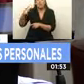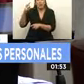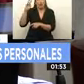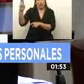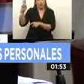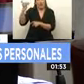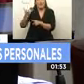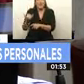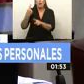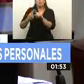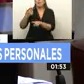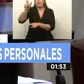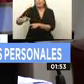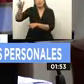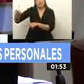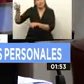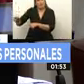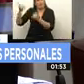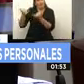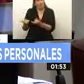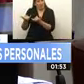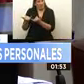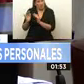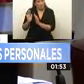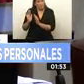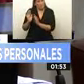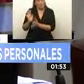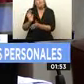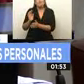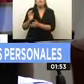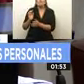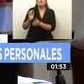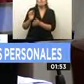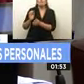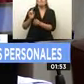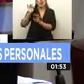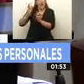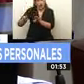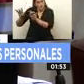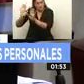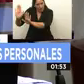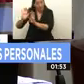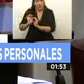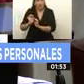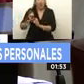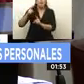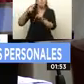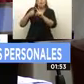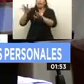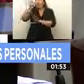0,000 18,000 Pero además Australia por su ubicación